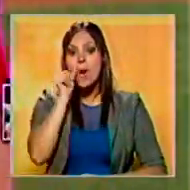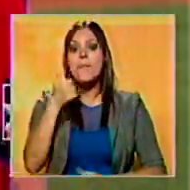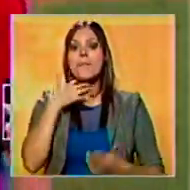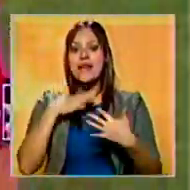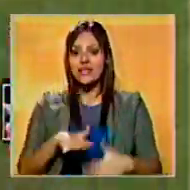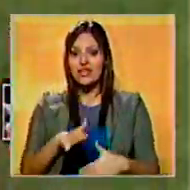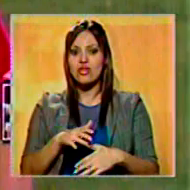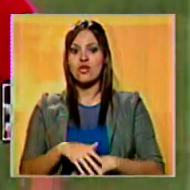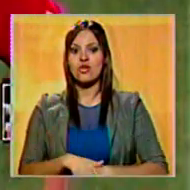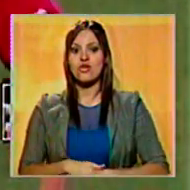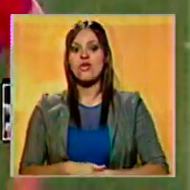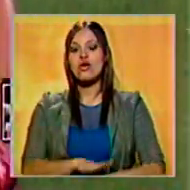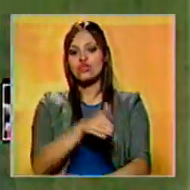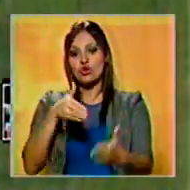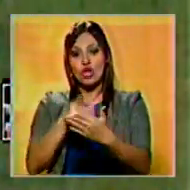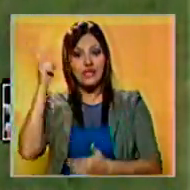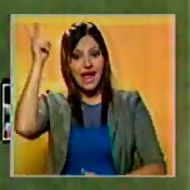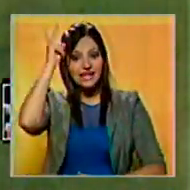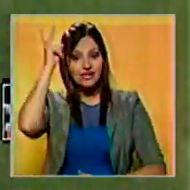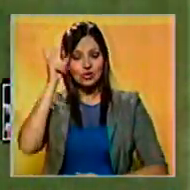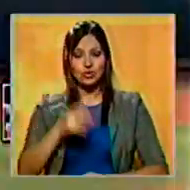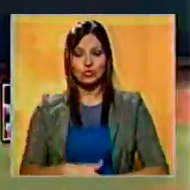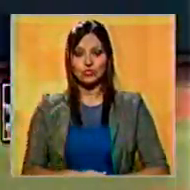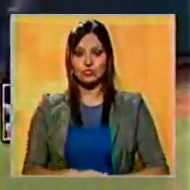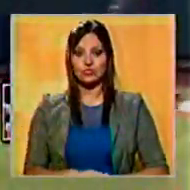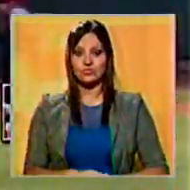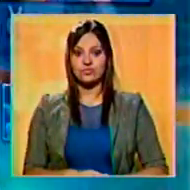el uniforme de los Indios de Cleveland.